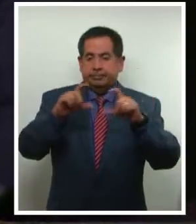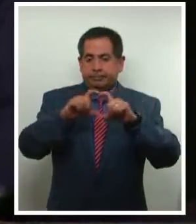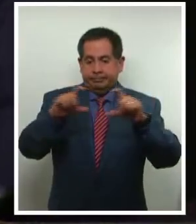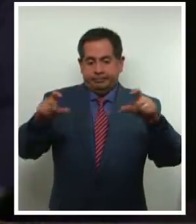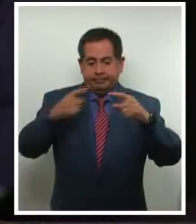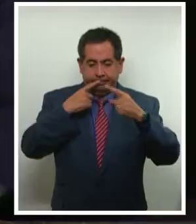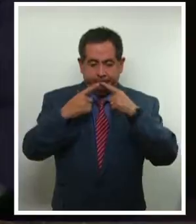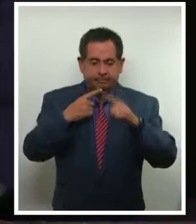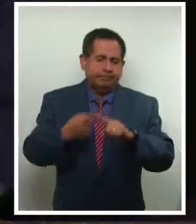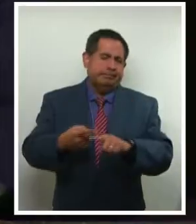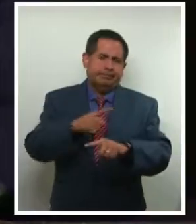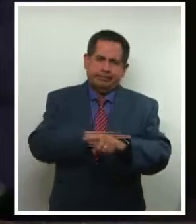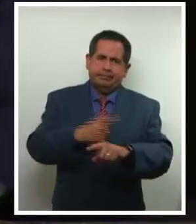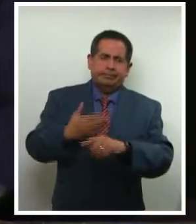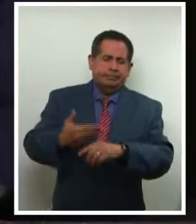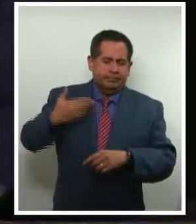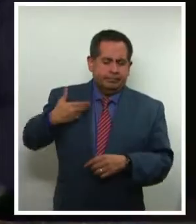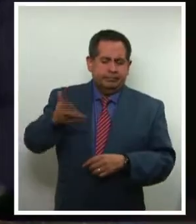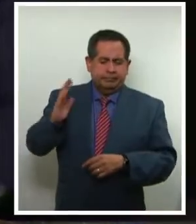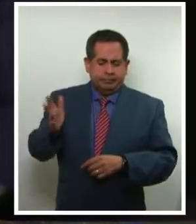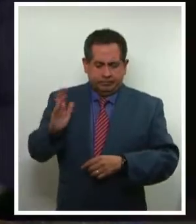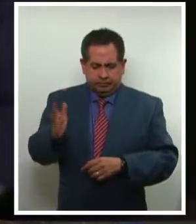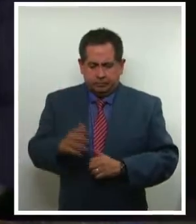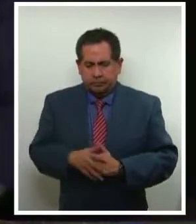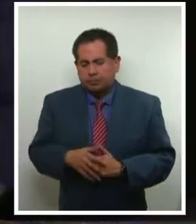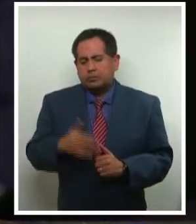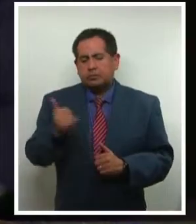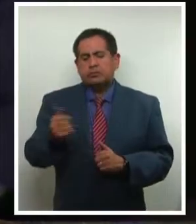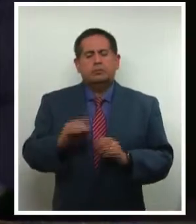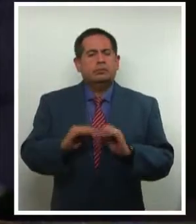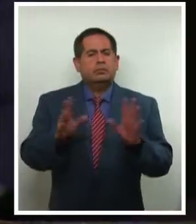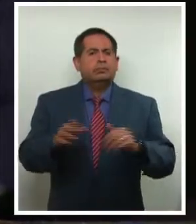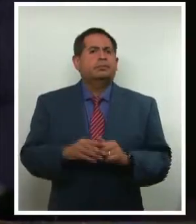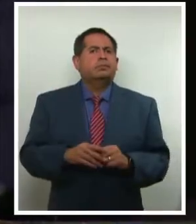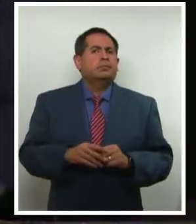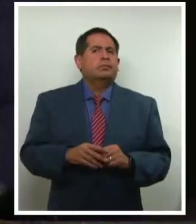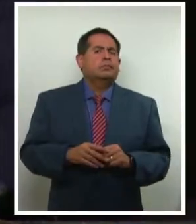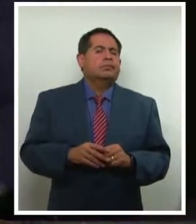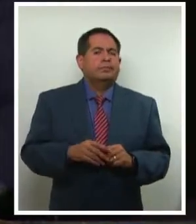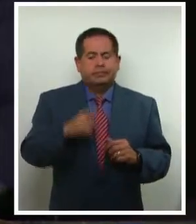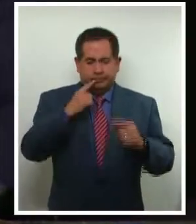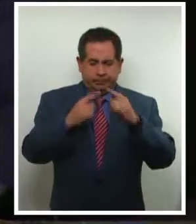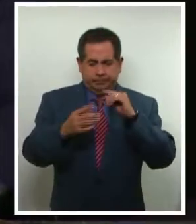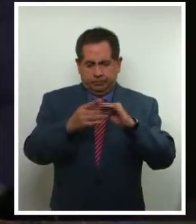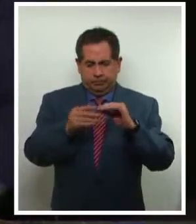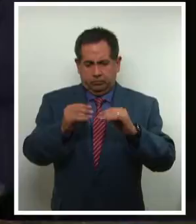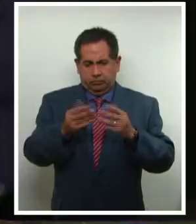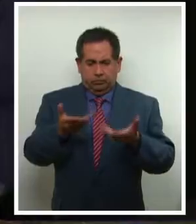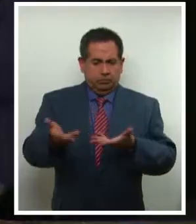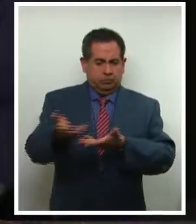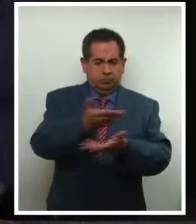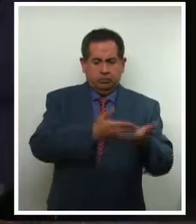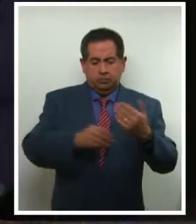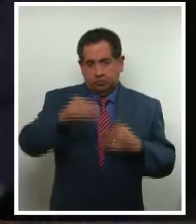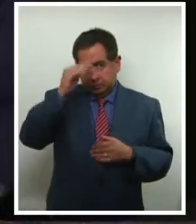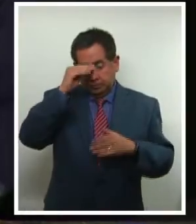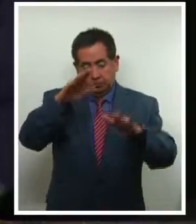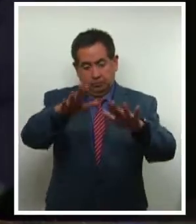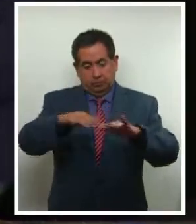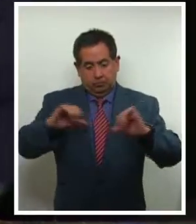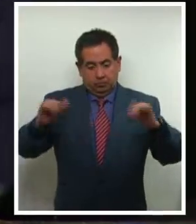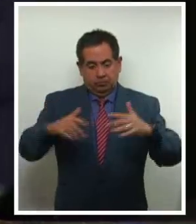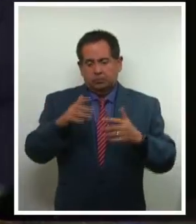discutido con anterioridad. Y por supuesto que tiene que someterse a la consideración del Pleno por las